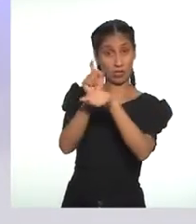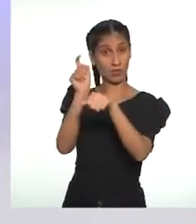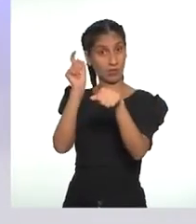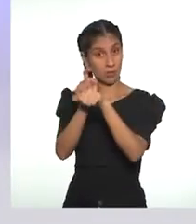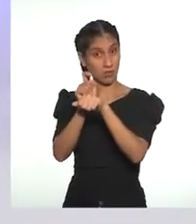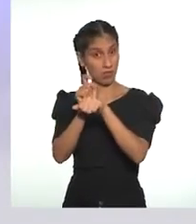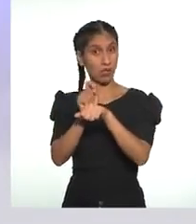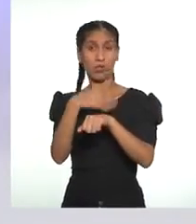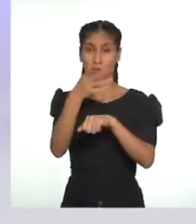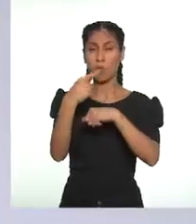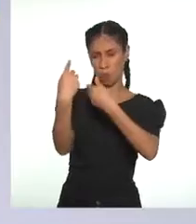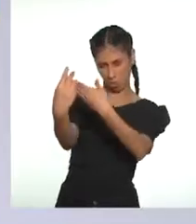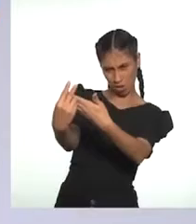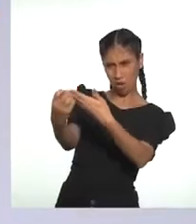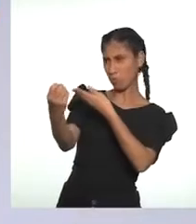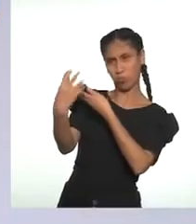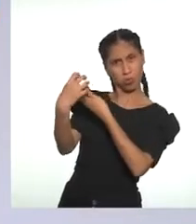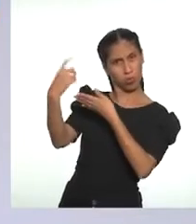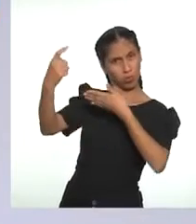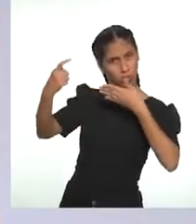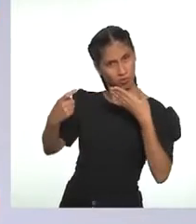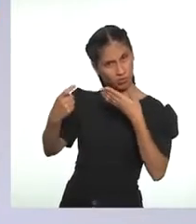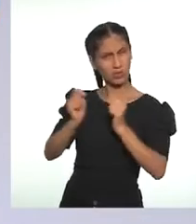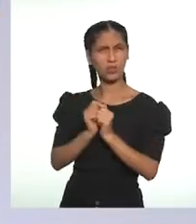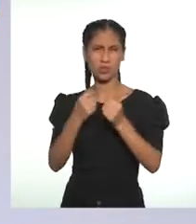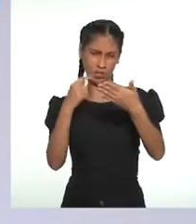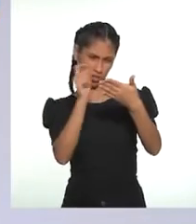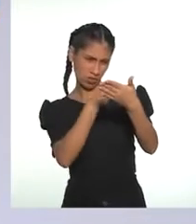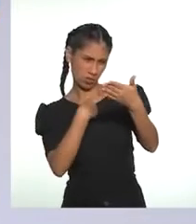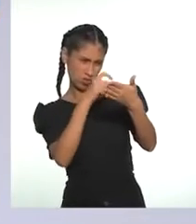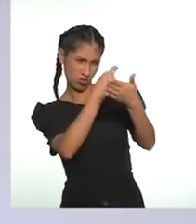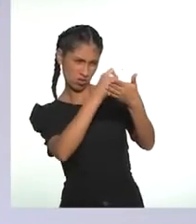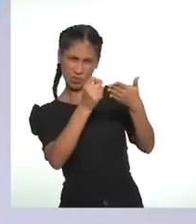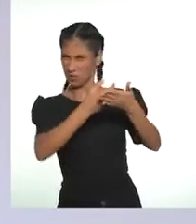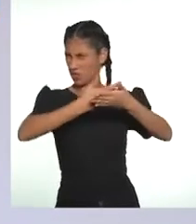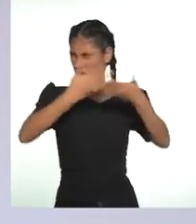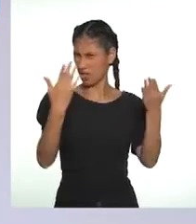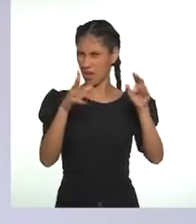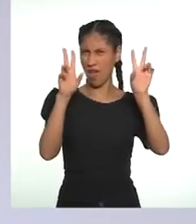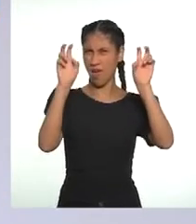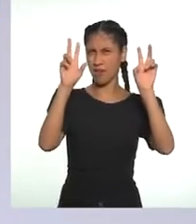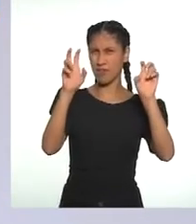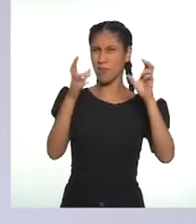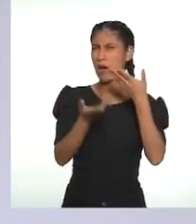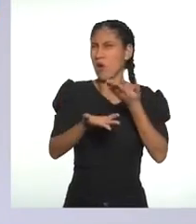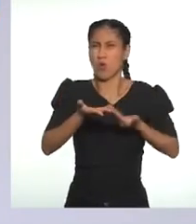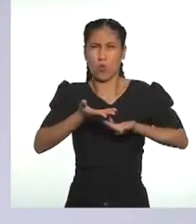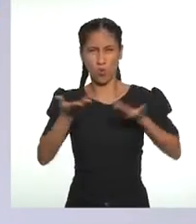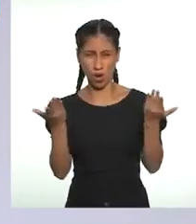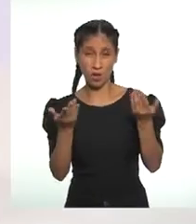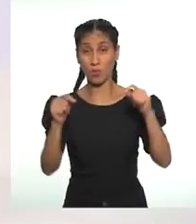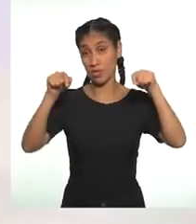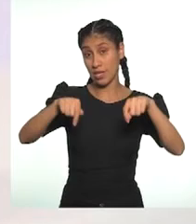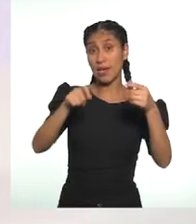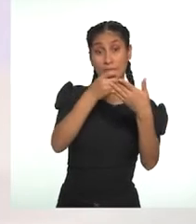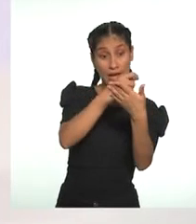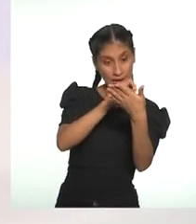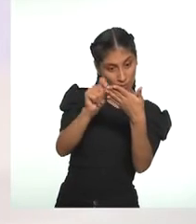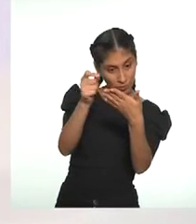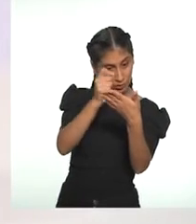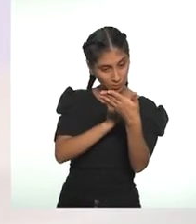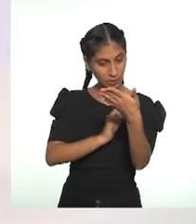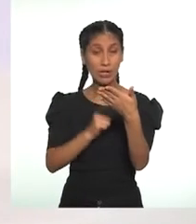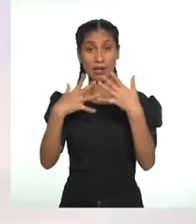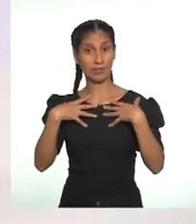que brinda recomendaciones. ¿Sobre qué escribiremos? Es decir, ¿cuál es el tema sobre el que se escribirá? Pues